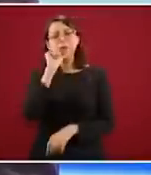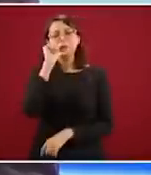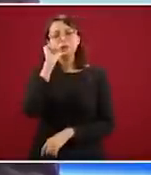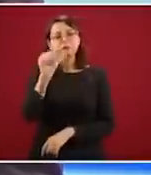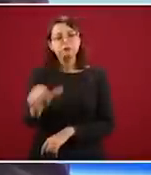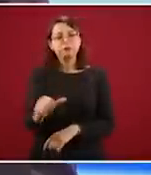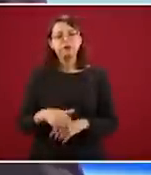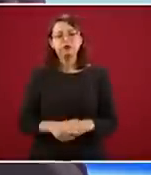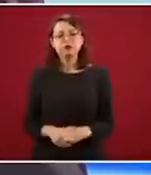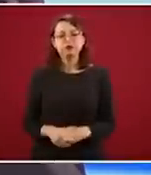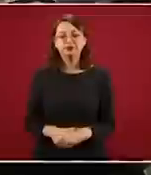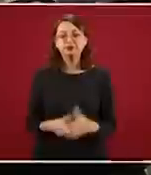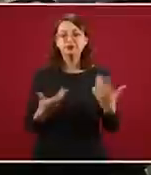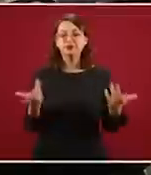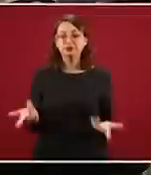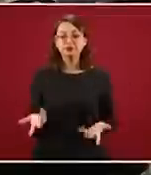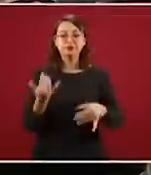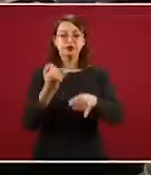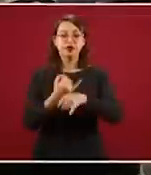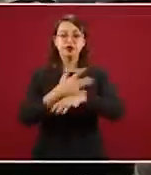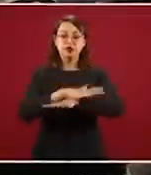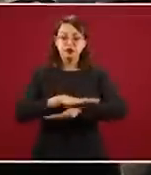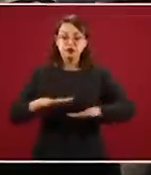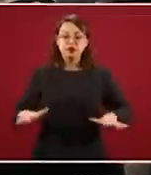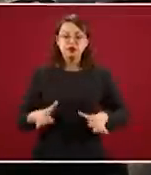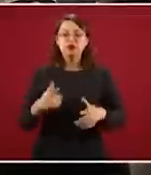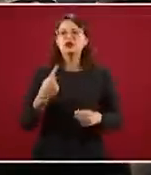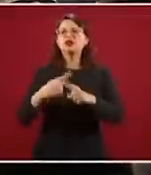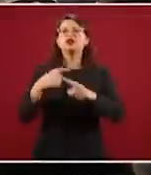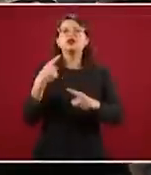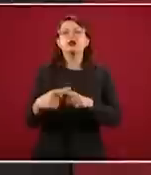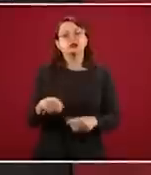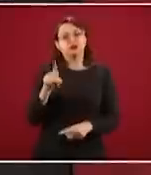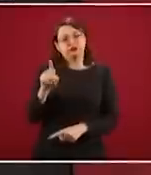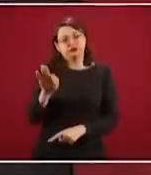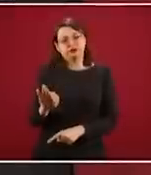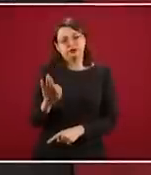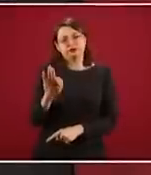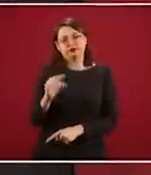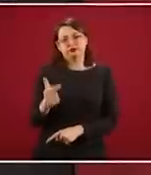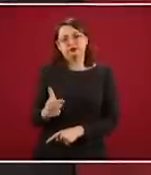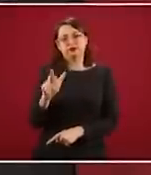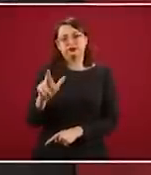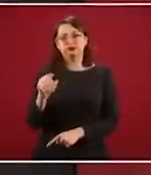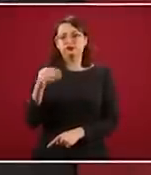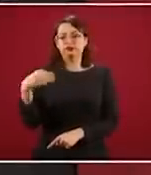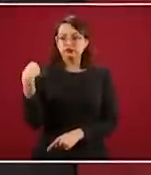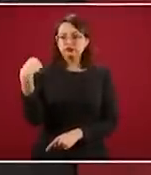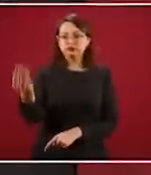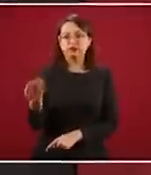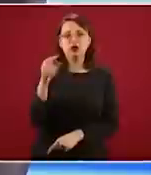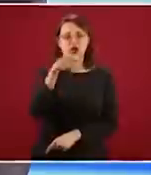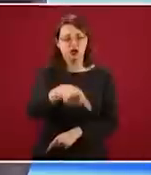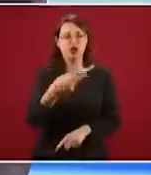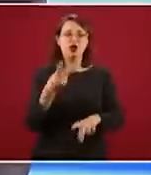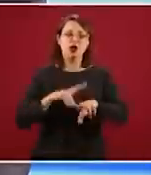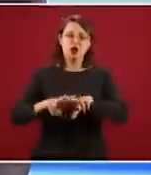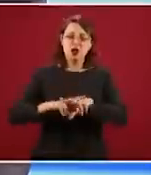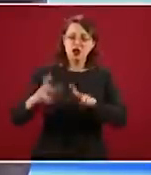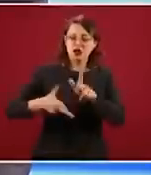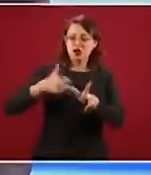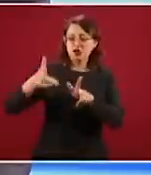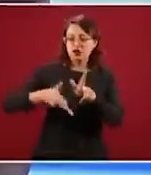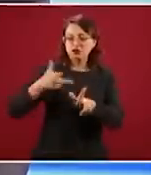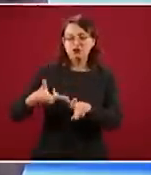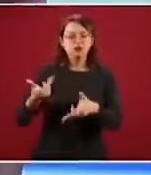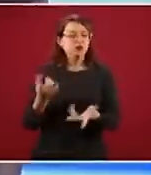trenes. Insisto, esta es información que la Fiscalía proporciona a las ferroviarias. Nosotros la vamos a conocer respetando